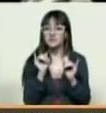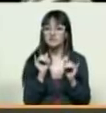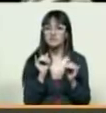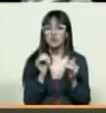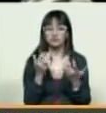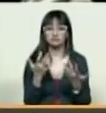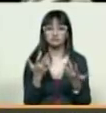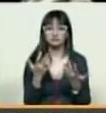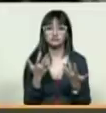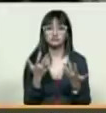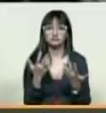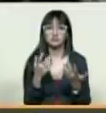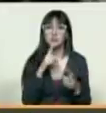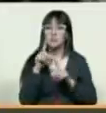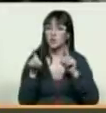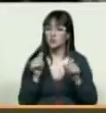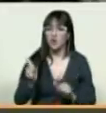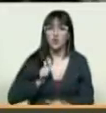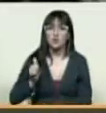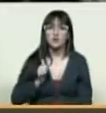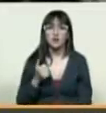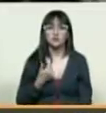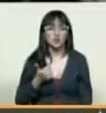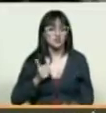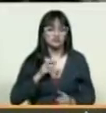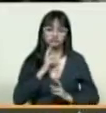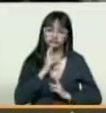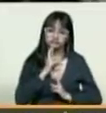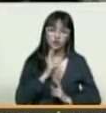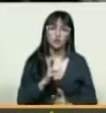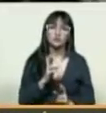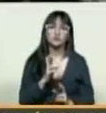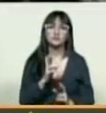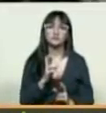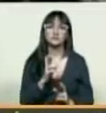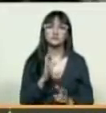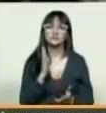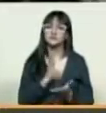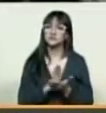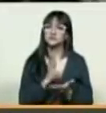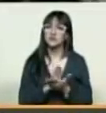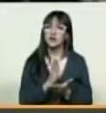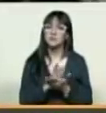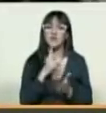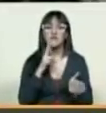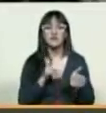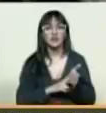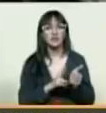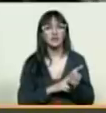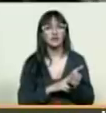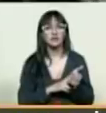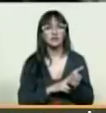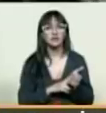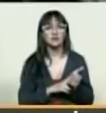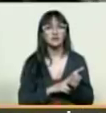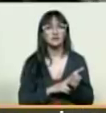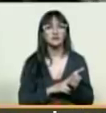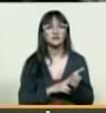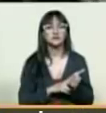han podido preguntar lo que quieran preguntar y nosotros hemos respondido siempre con la verdad. La